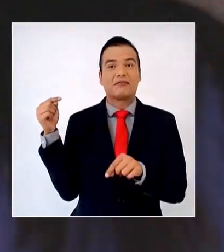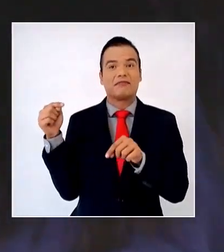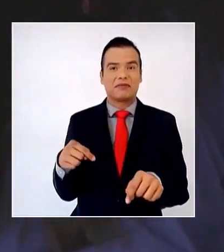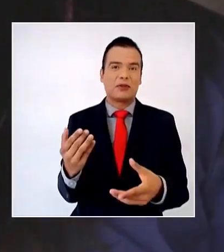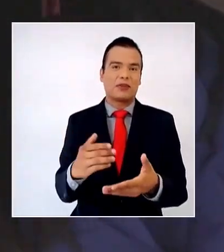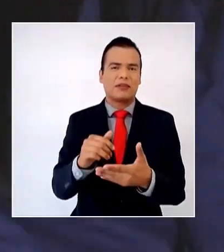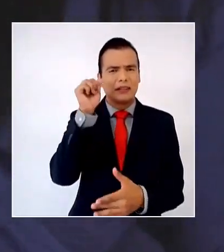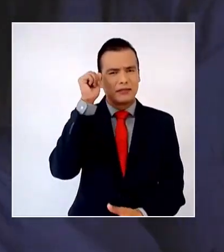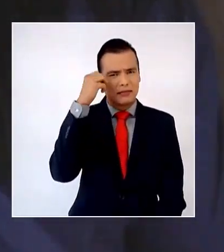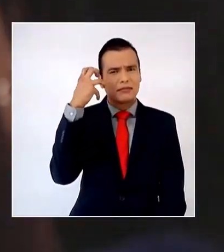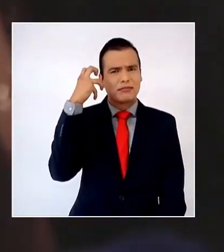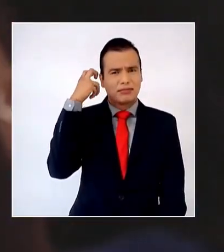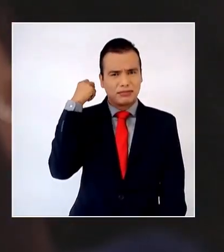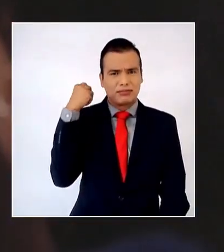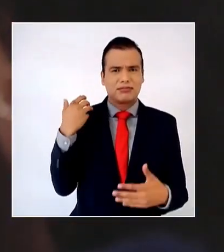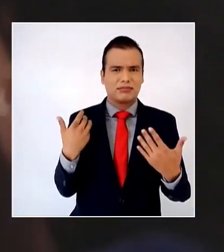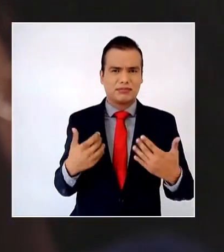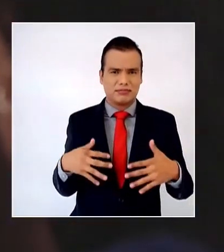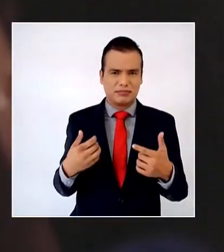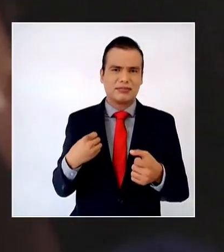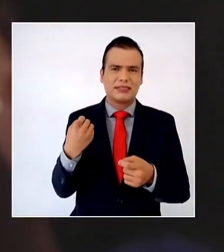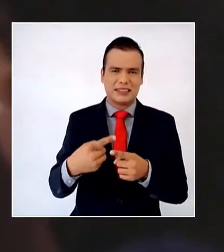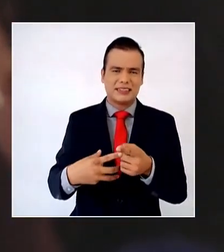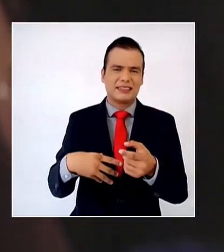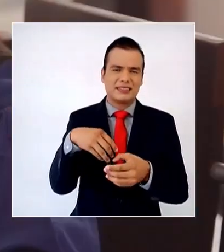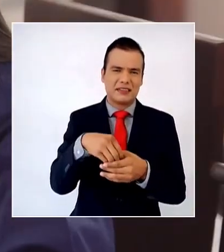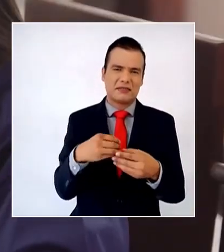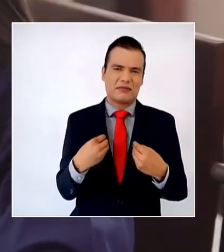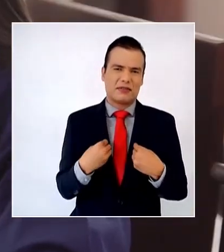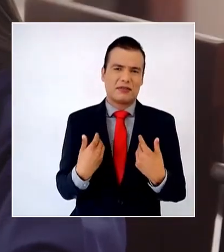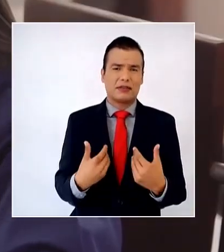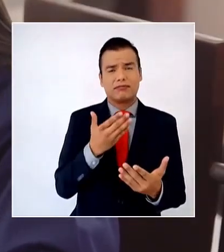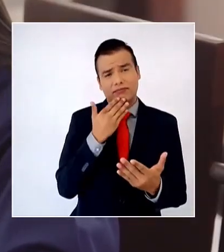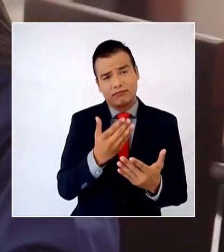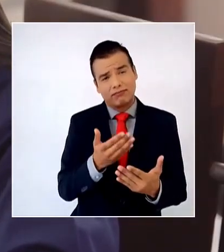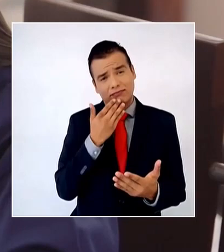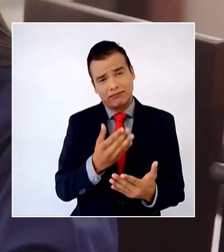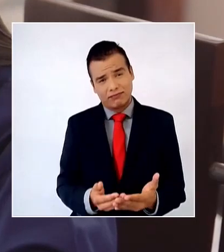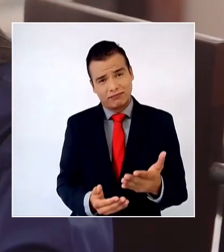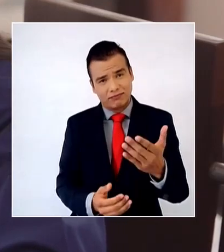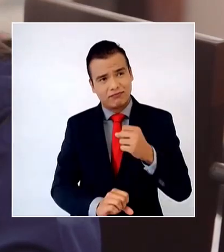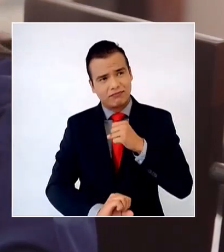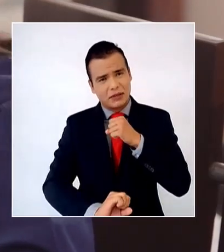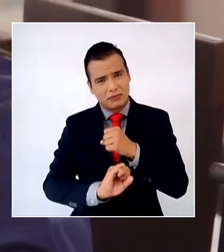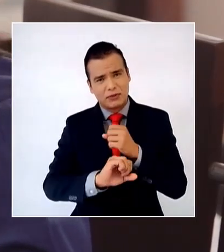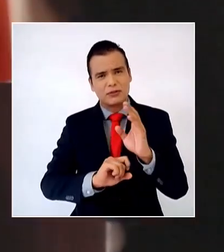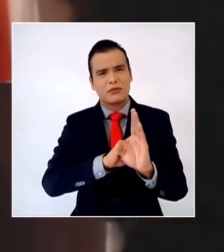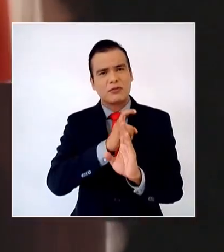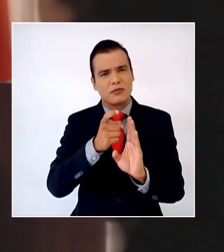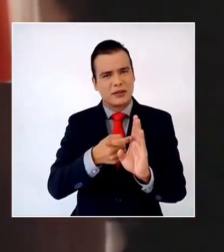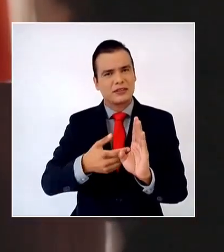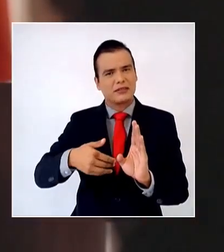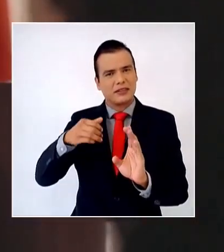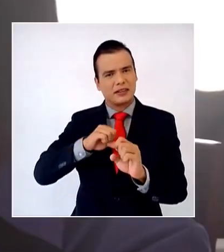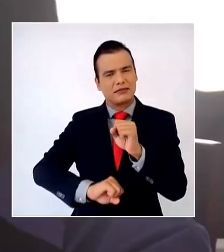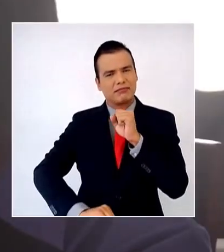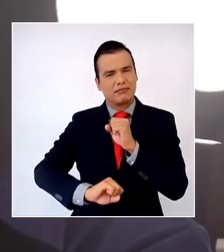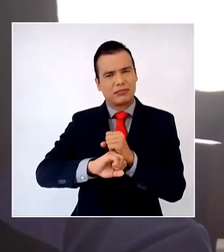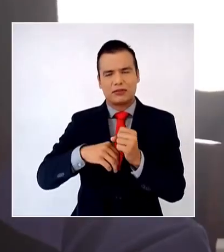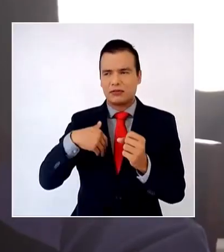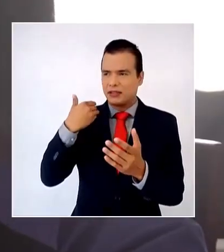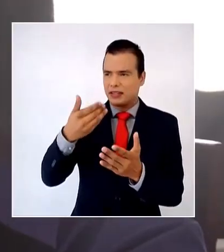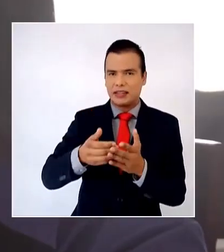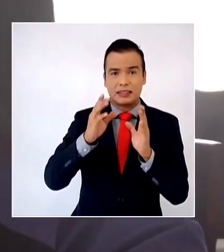en esta casa y agradecerte siempre infinitamente por todo el apoyo que me brindaste y que me sigue brindando. Y cuando también